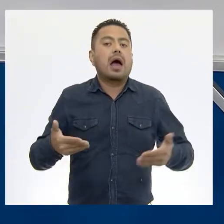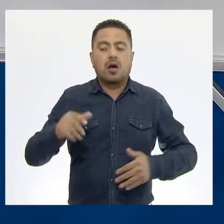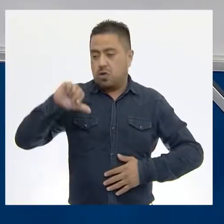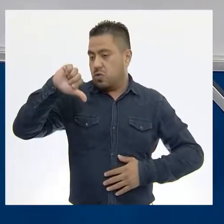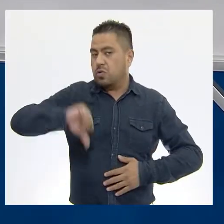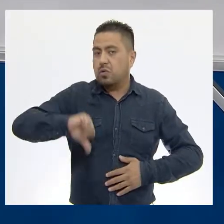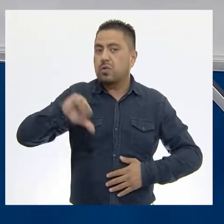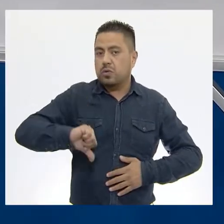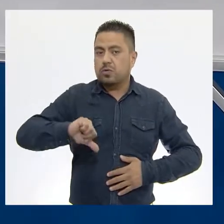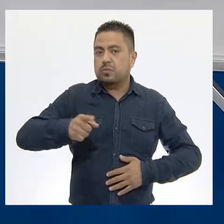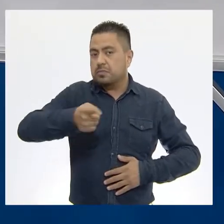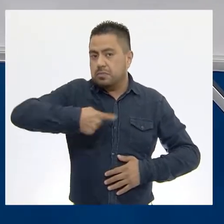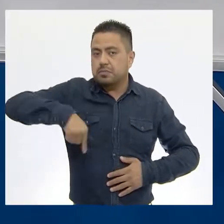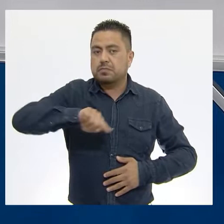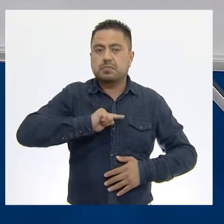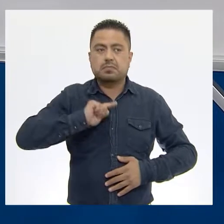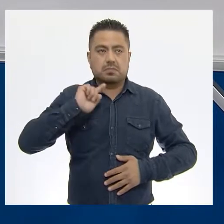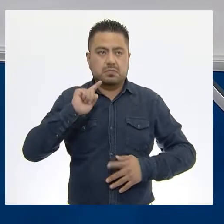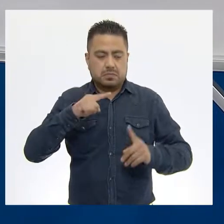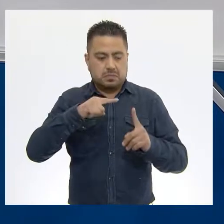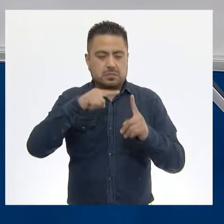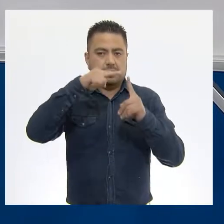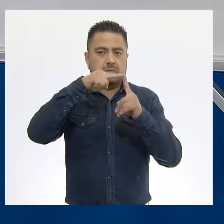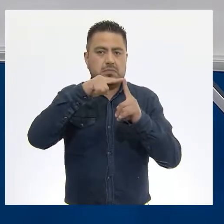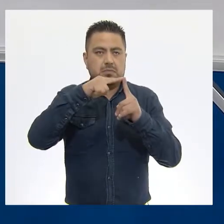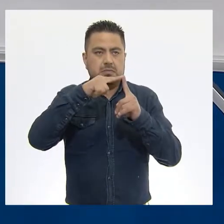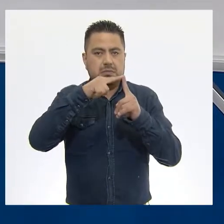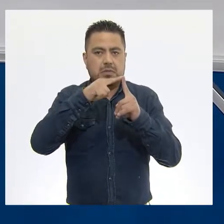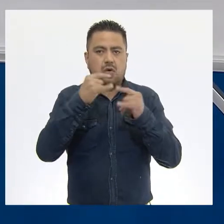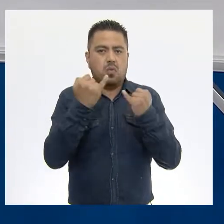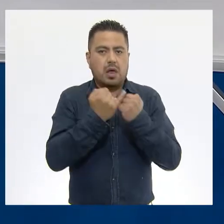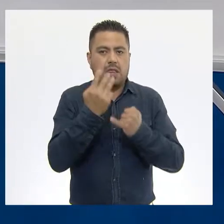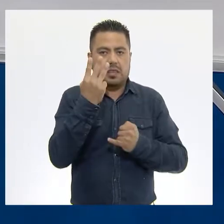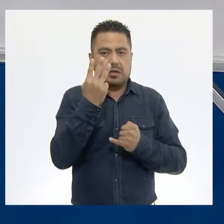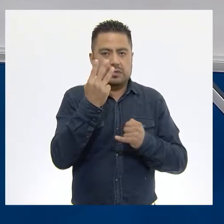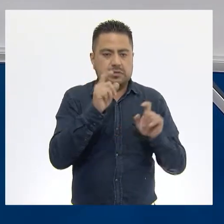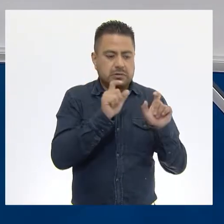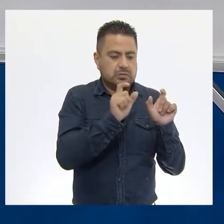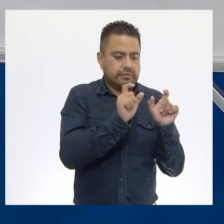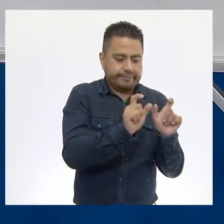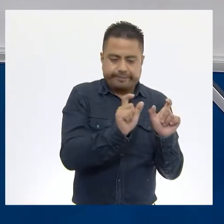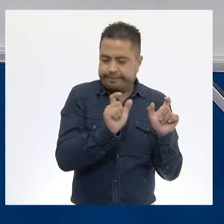vamos a dividirlo en 3 partes iguales.